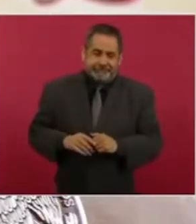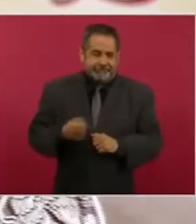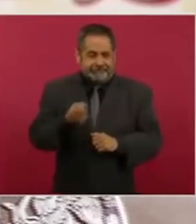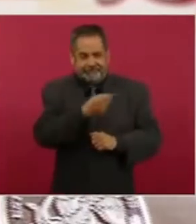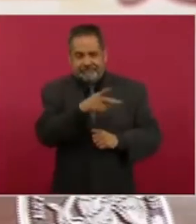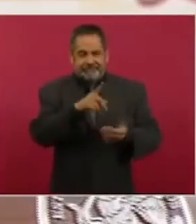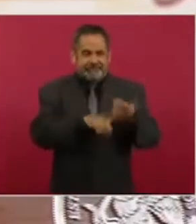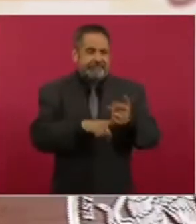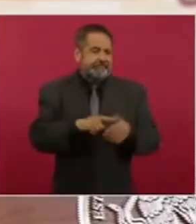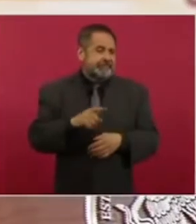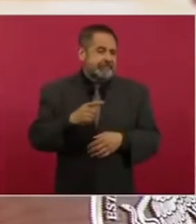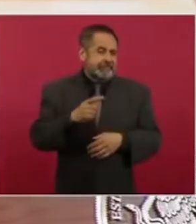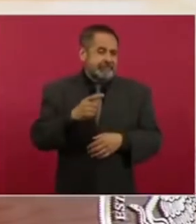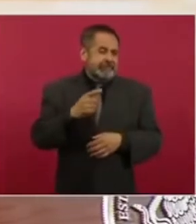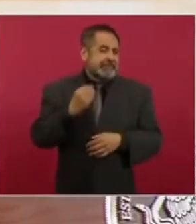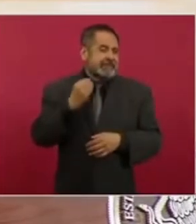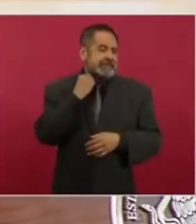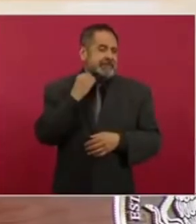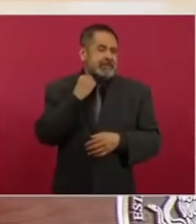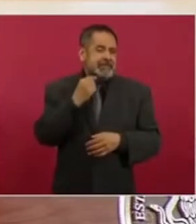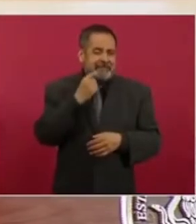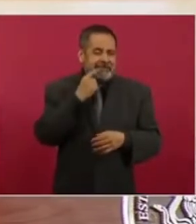abogados